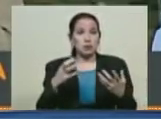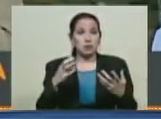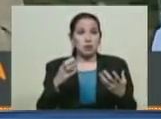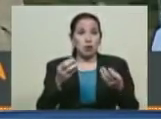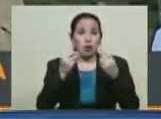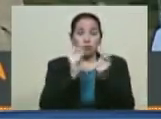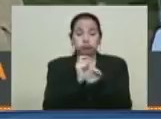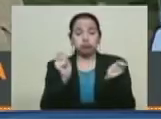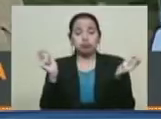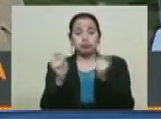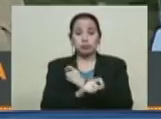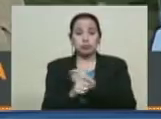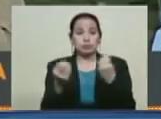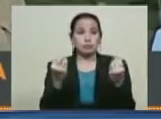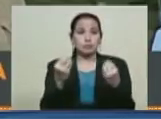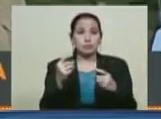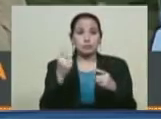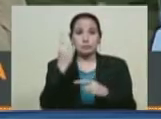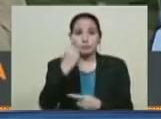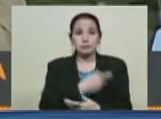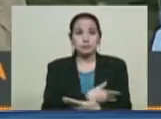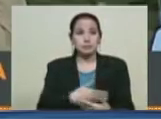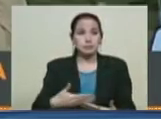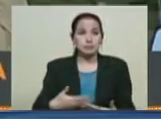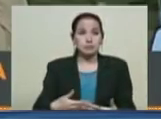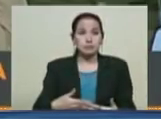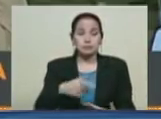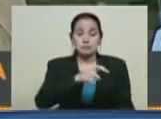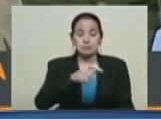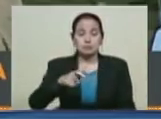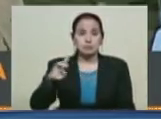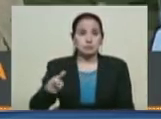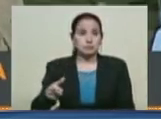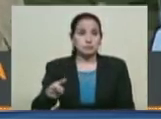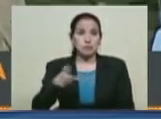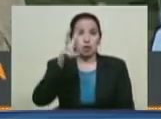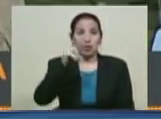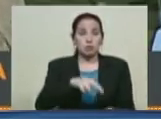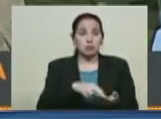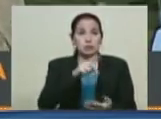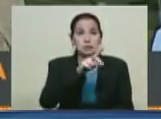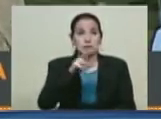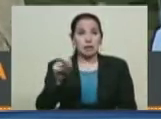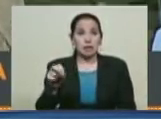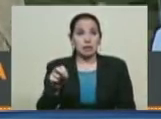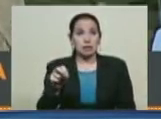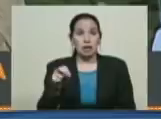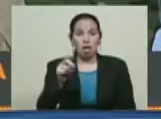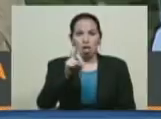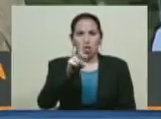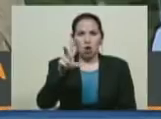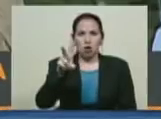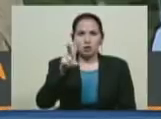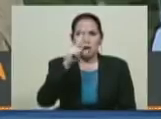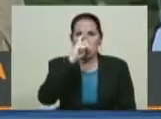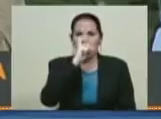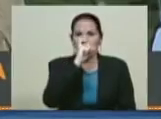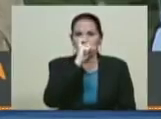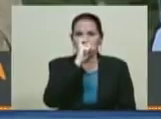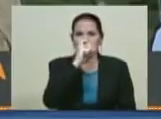Se calcula que 1.000 millones de habitantes de este planeta en el 2030, dentro de 12 años, menos de 12